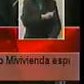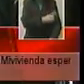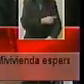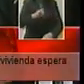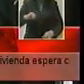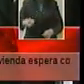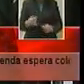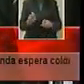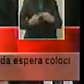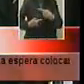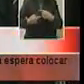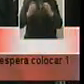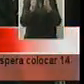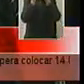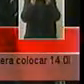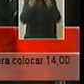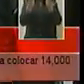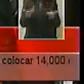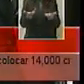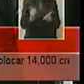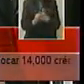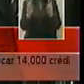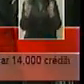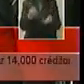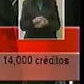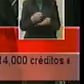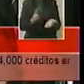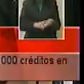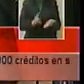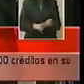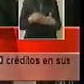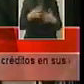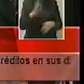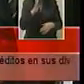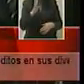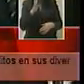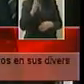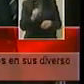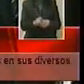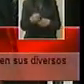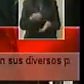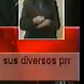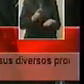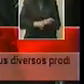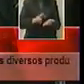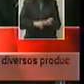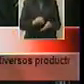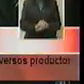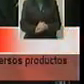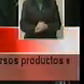Ejecutivo, vienen siempre sorpresas. En el tema tributario, ya se está hablando también de impuestos a la